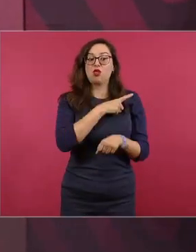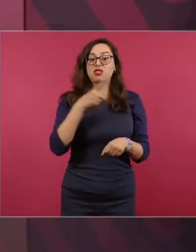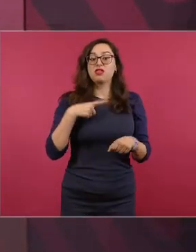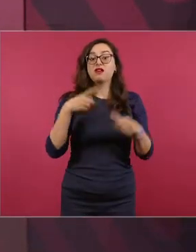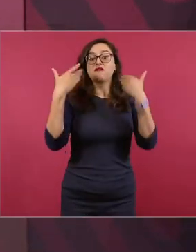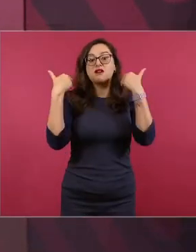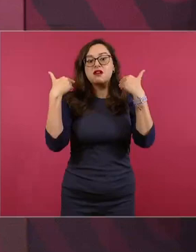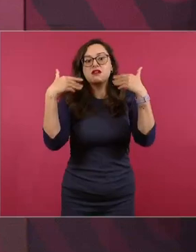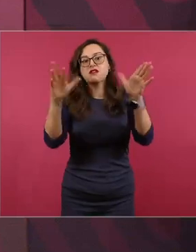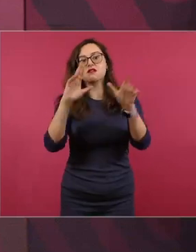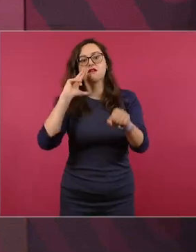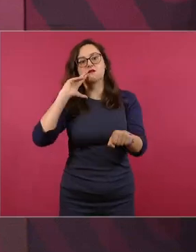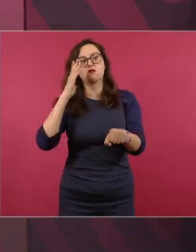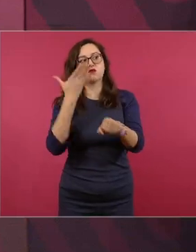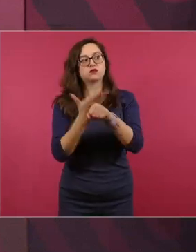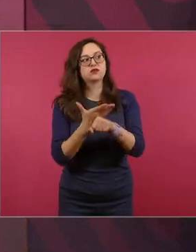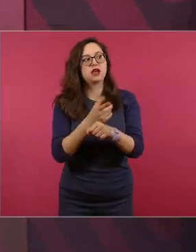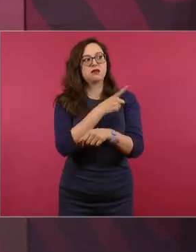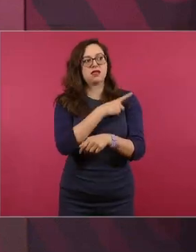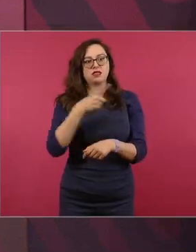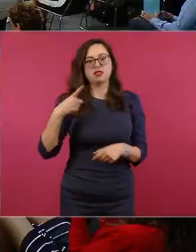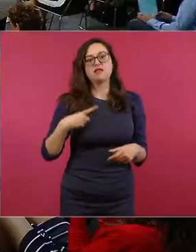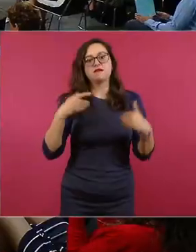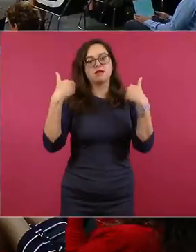es un imperativo ético.